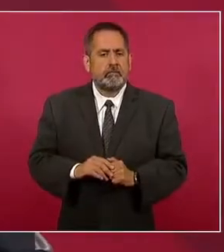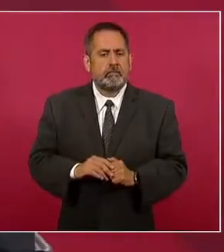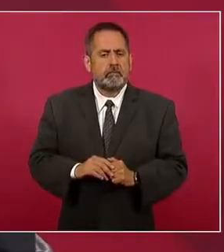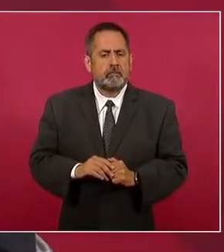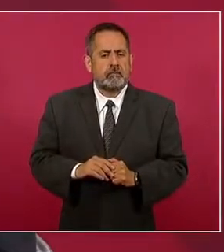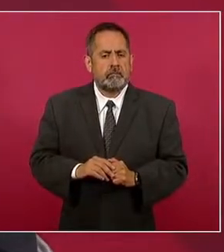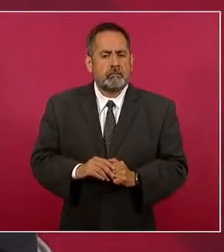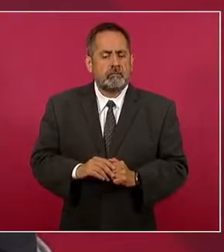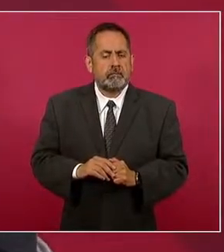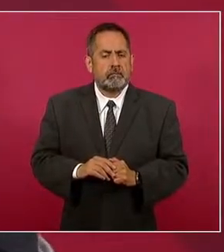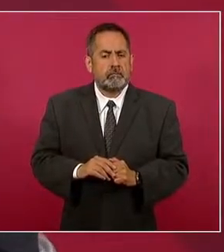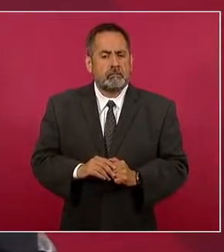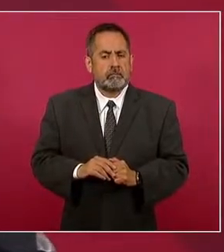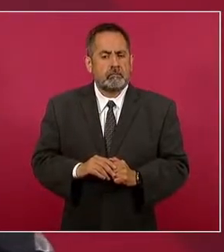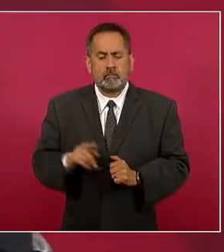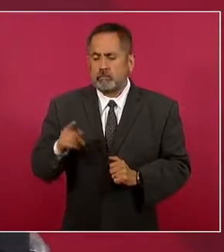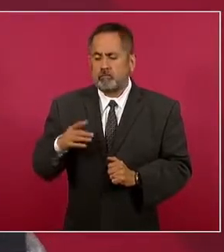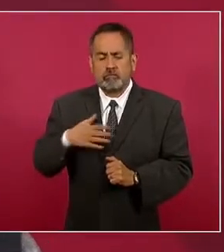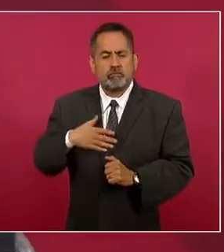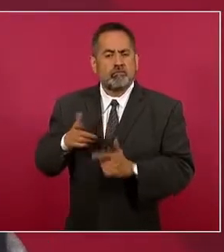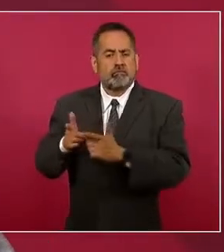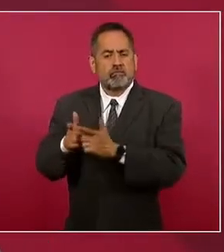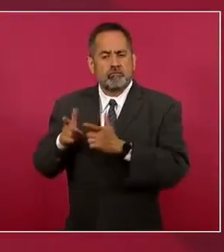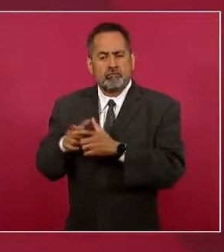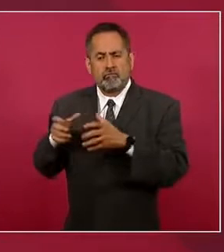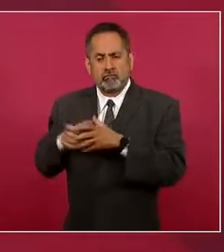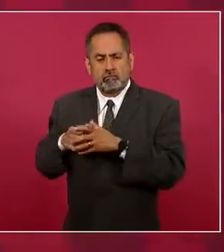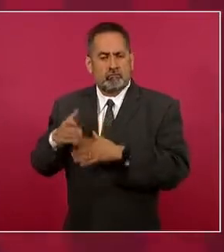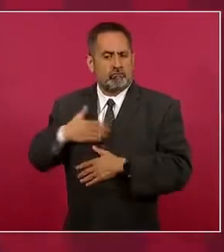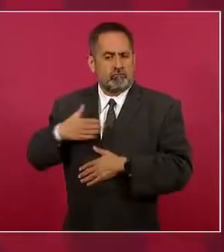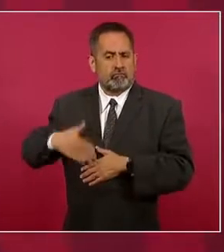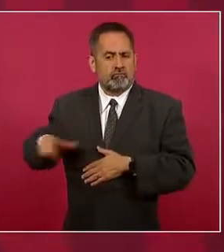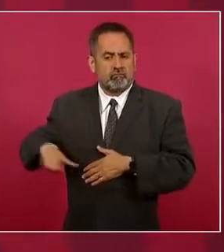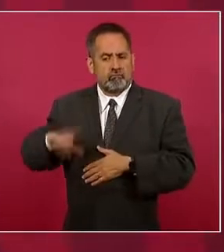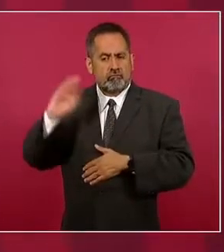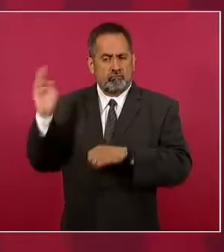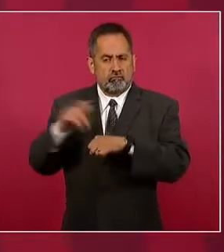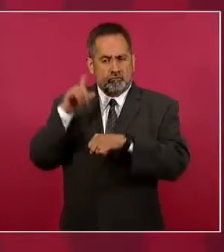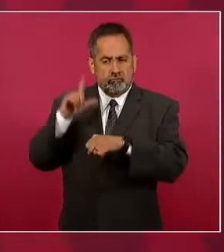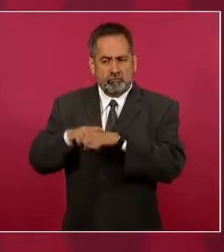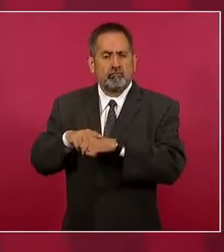que un equipo del gobierno federal